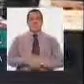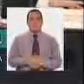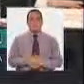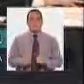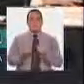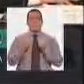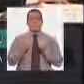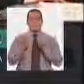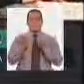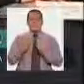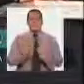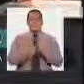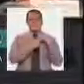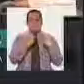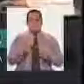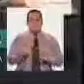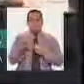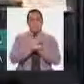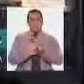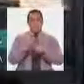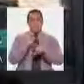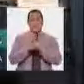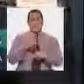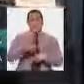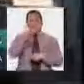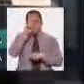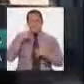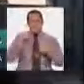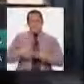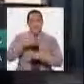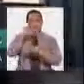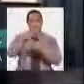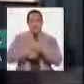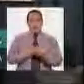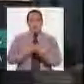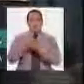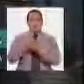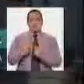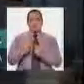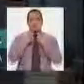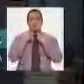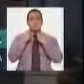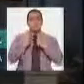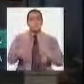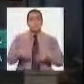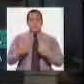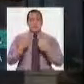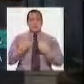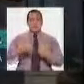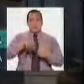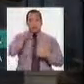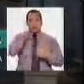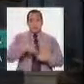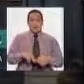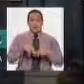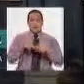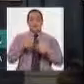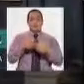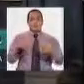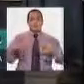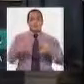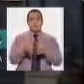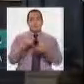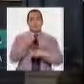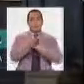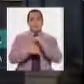Como responsable de la defensa legal del Perú, ¿ya han evaluado los daños que podría causarle esto al Perú en sede internacional?